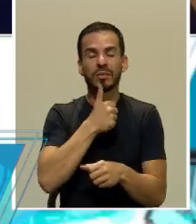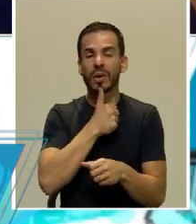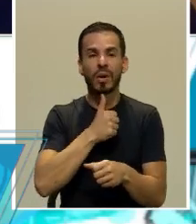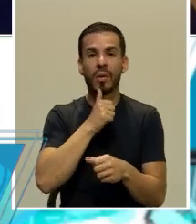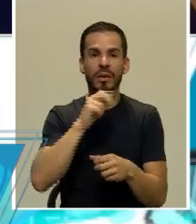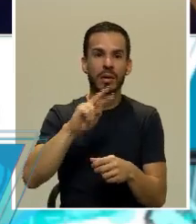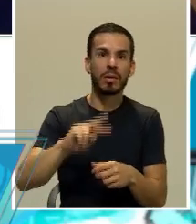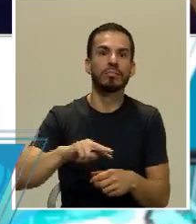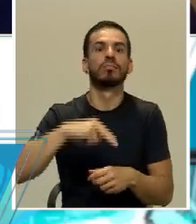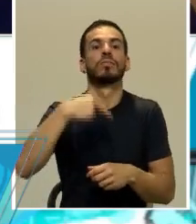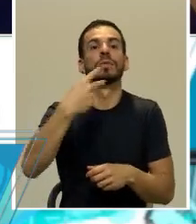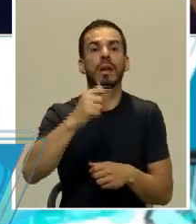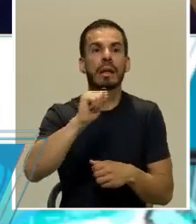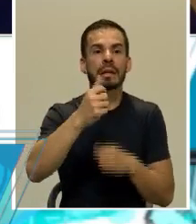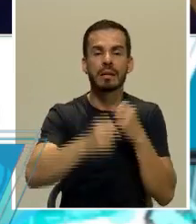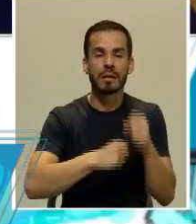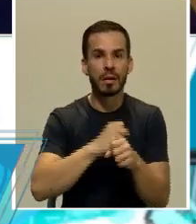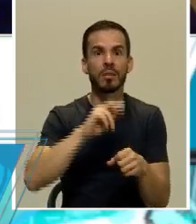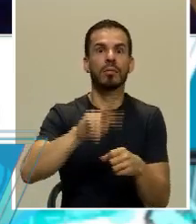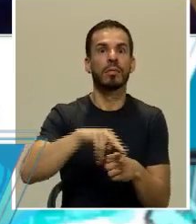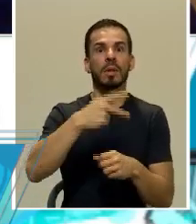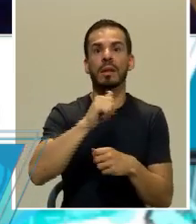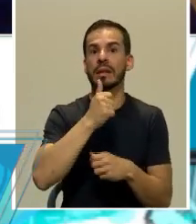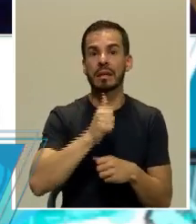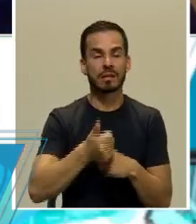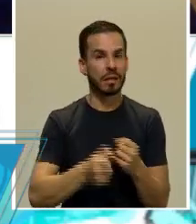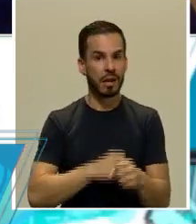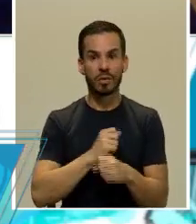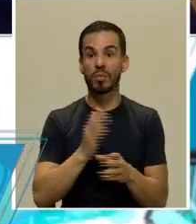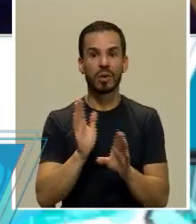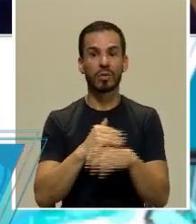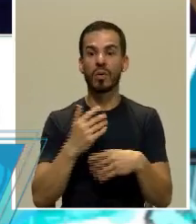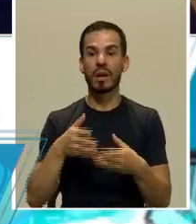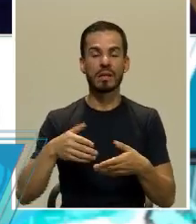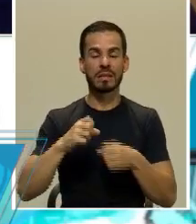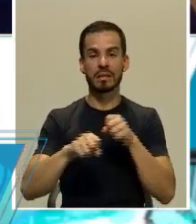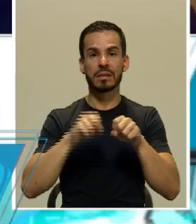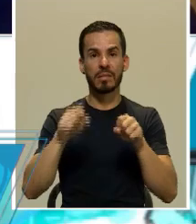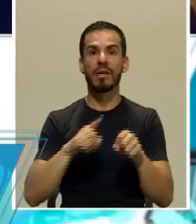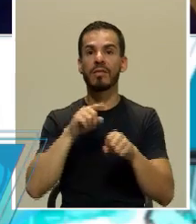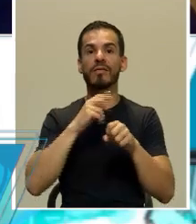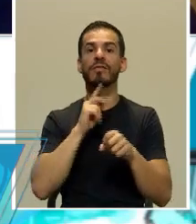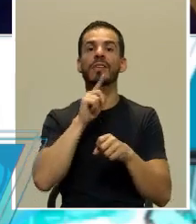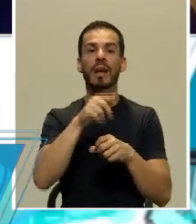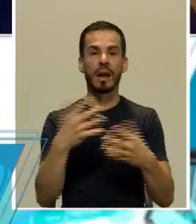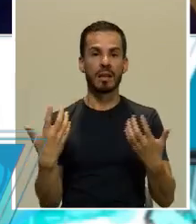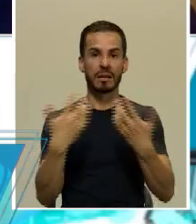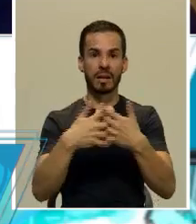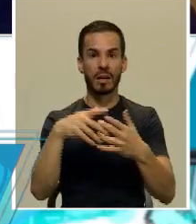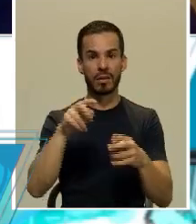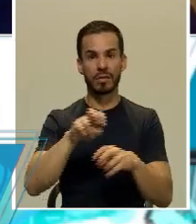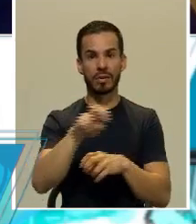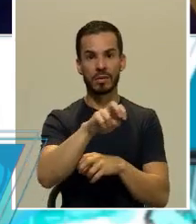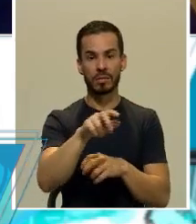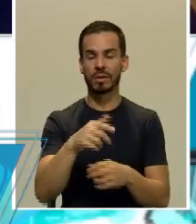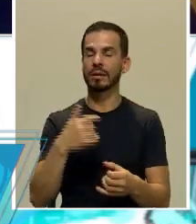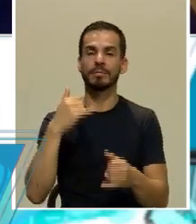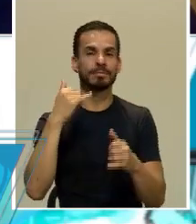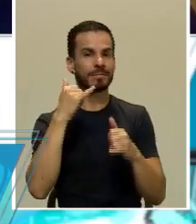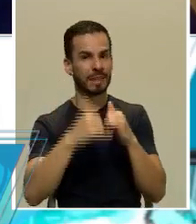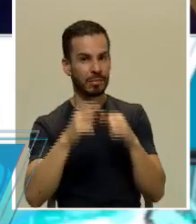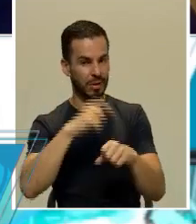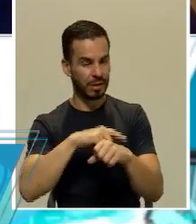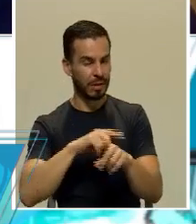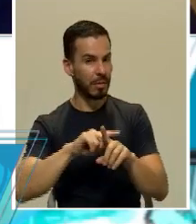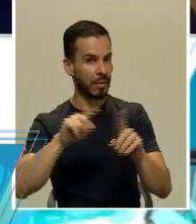una duplicación cada 10 años de la flotilla vehicular porque no hay un sistema real integrado de transportes. Se nos acabó el tiempo, don